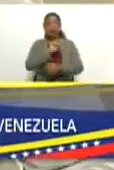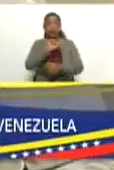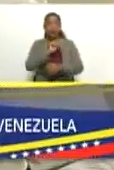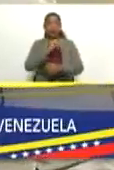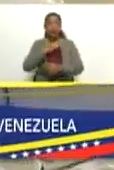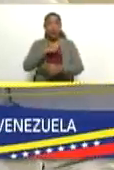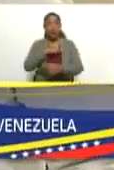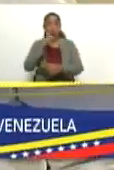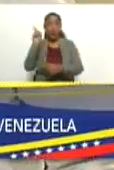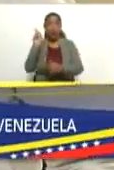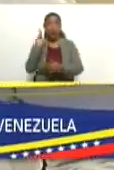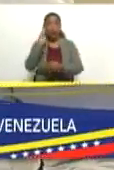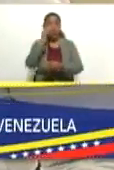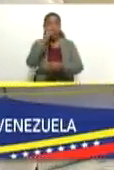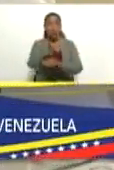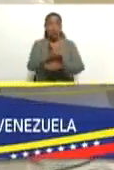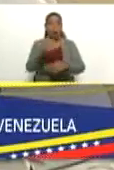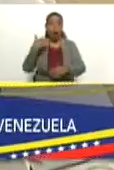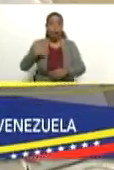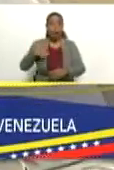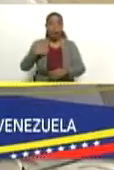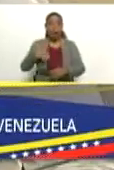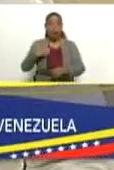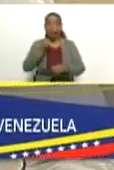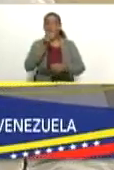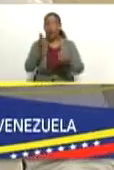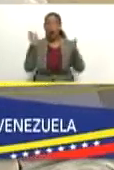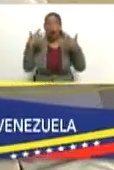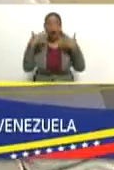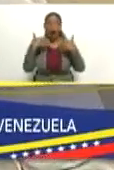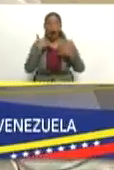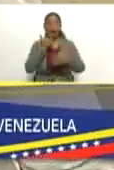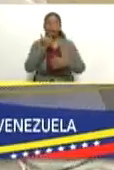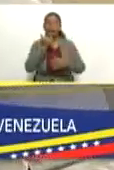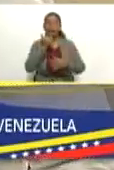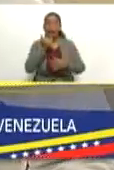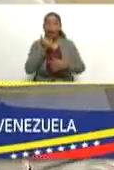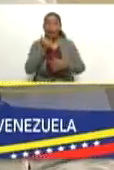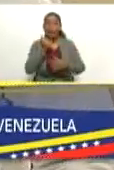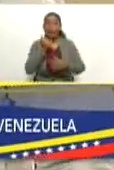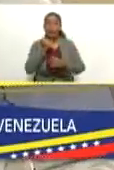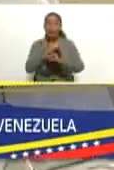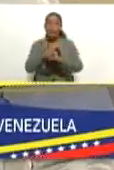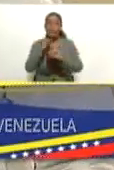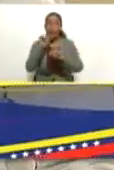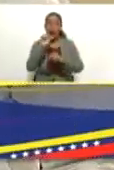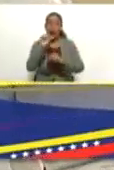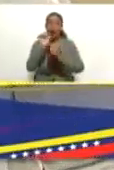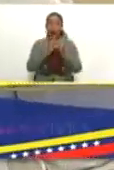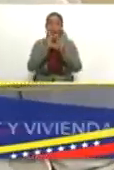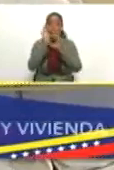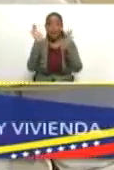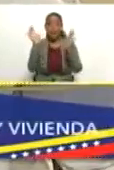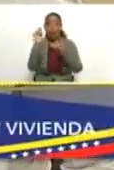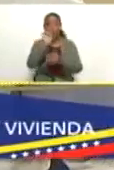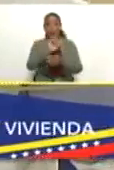en Buenos Aires a finales del mes de abril en un foro que busca promover